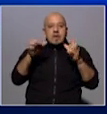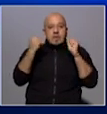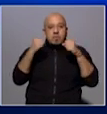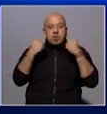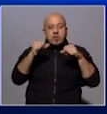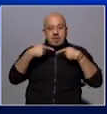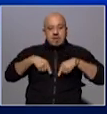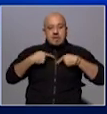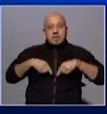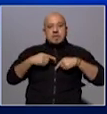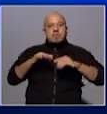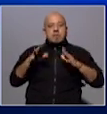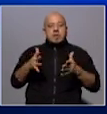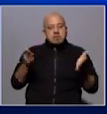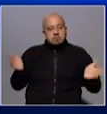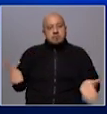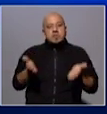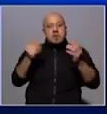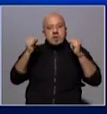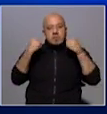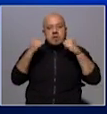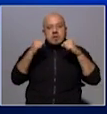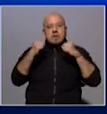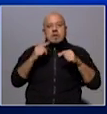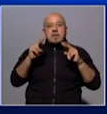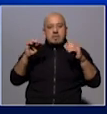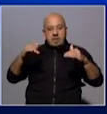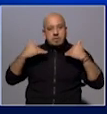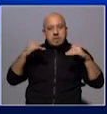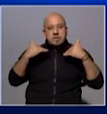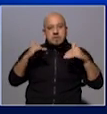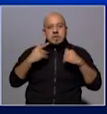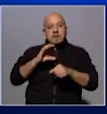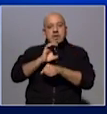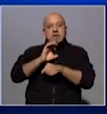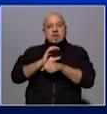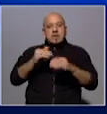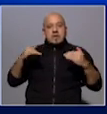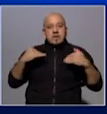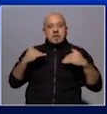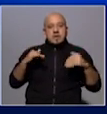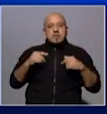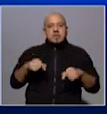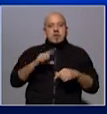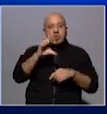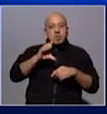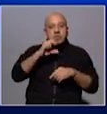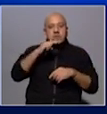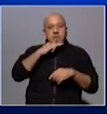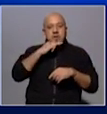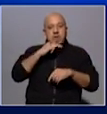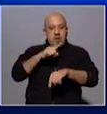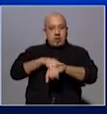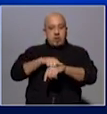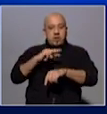recreación de la intendencia para promover la práctica del ejercicio físico las clases de gimnasia se van a transmitir de lunes a viernes en doble